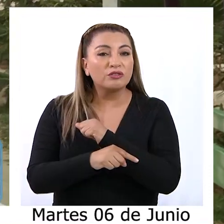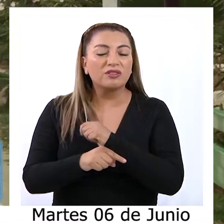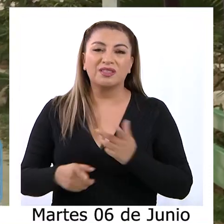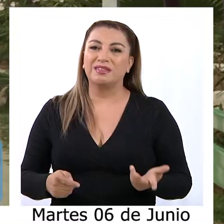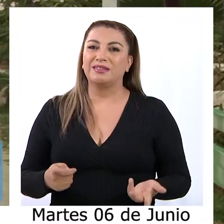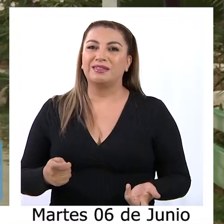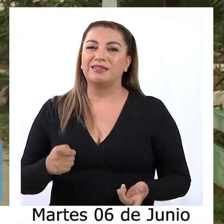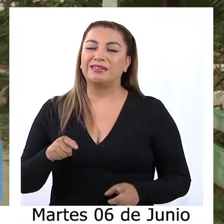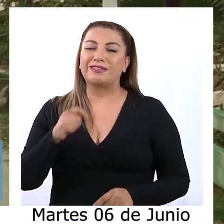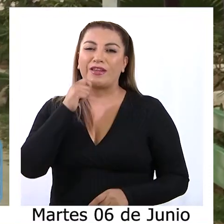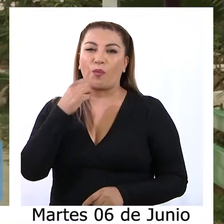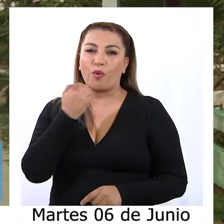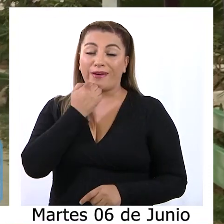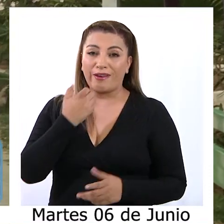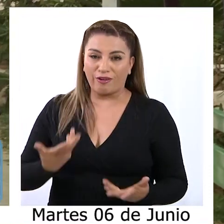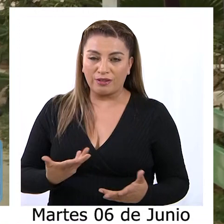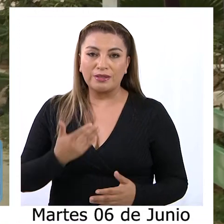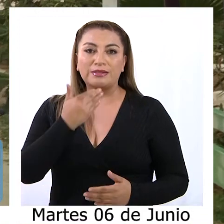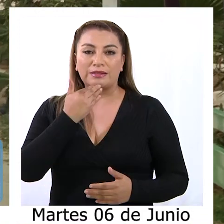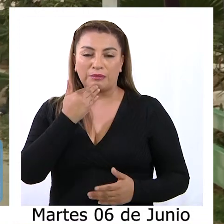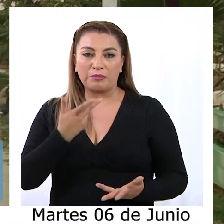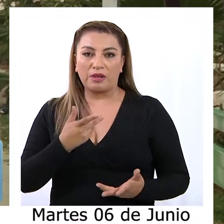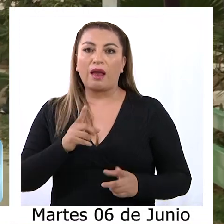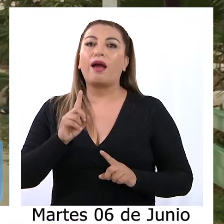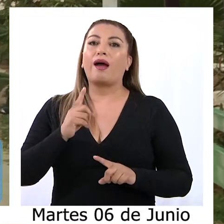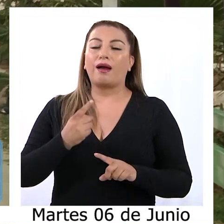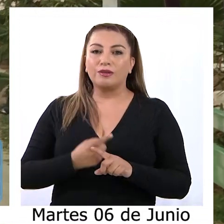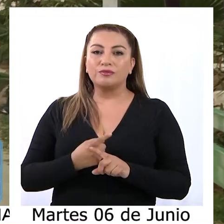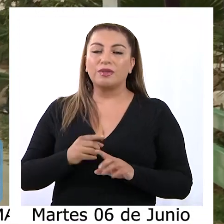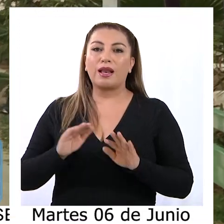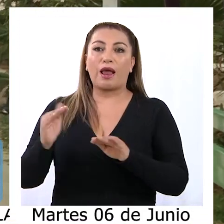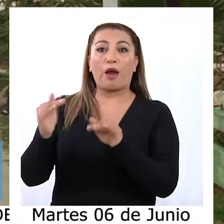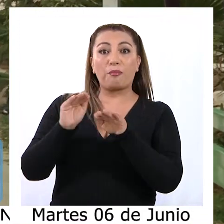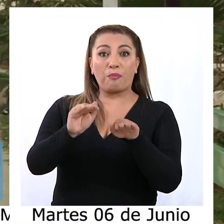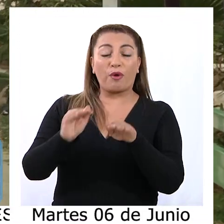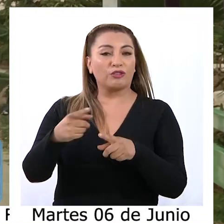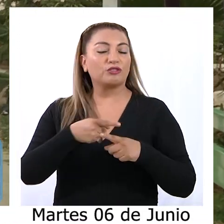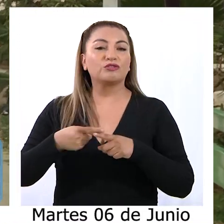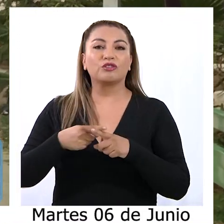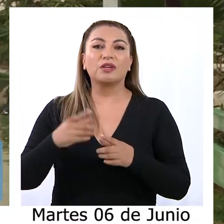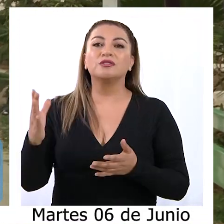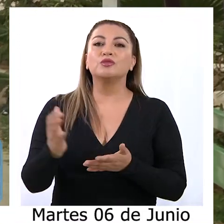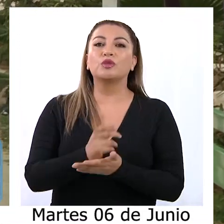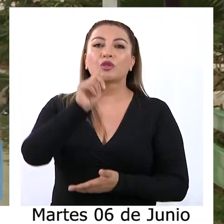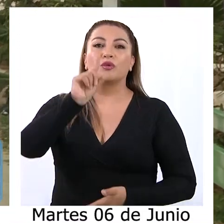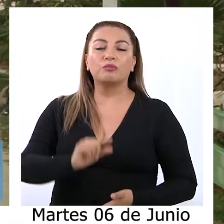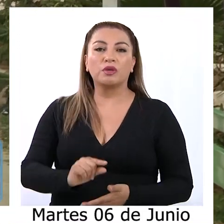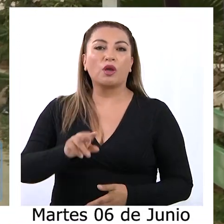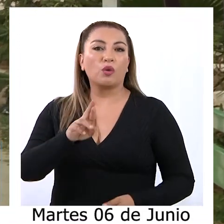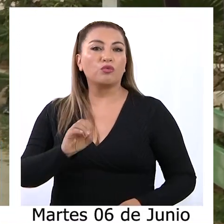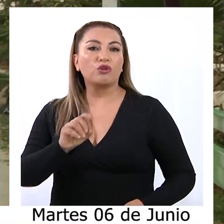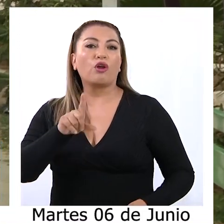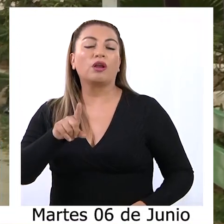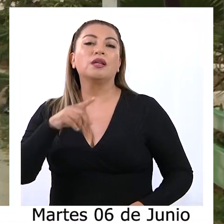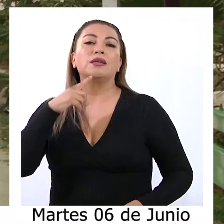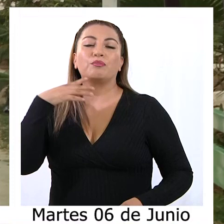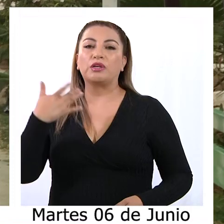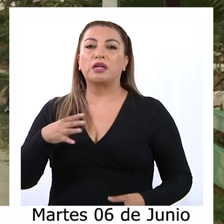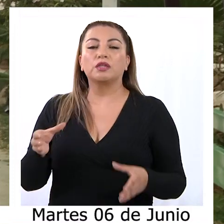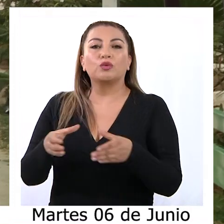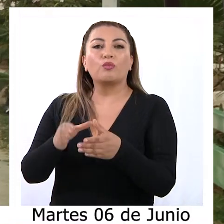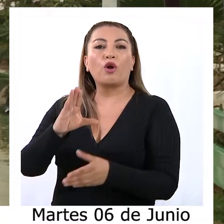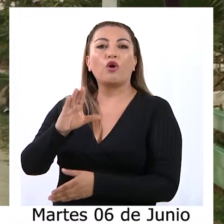sería un escaso error y hay que también sumar a la discusión el apoyo social. En el ingreso mínimo mensual jugó un rol relevante la CUT